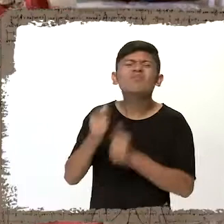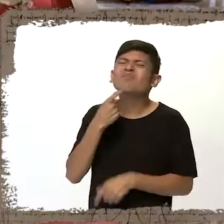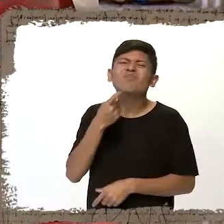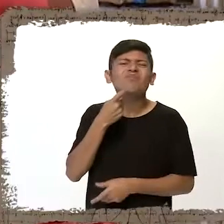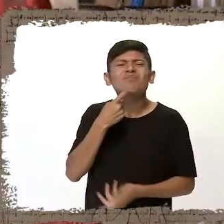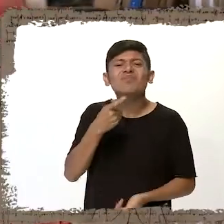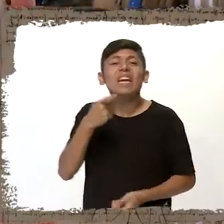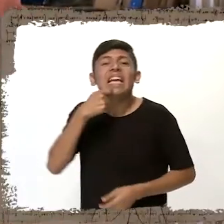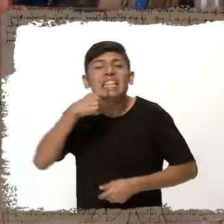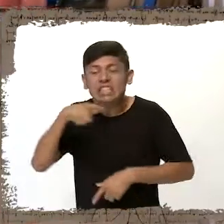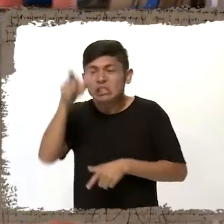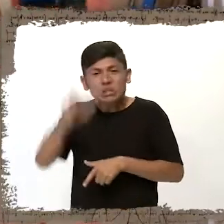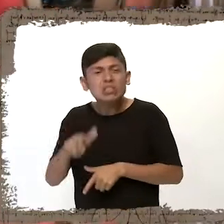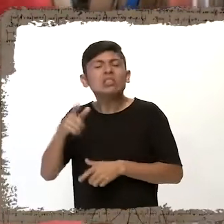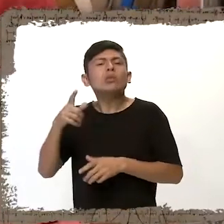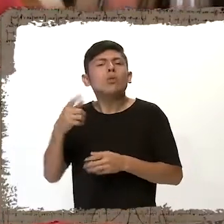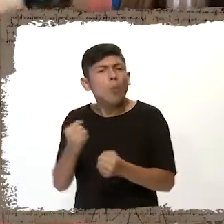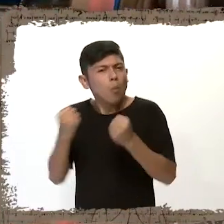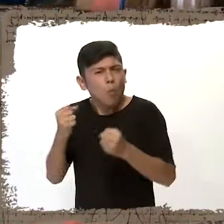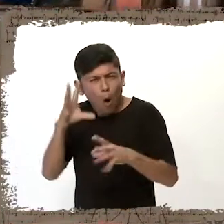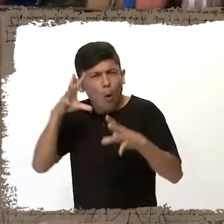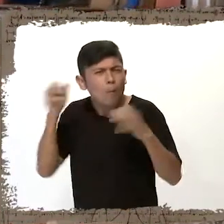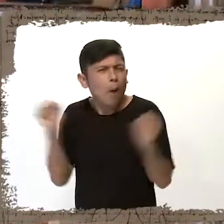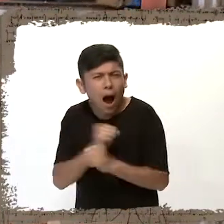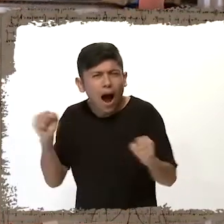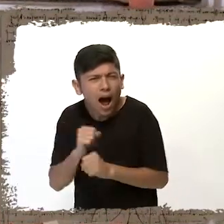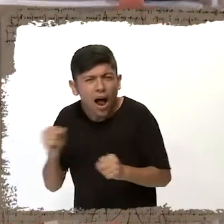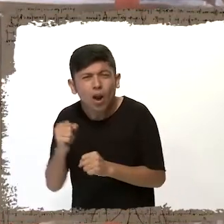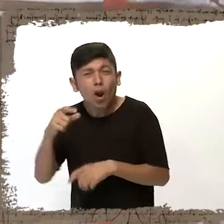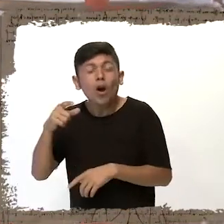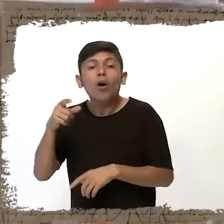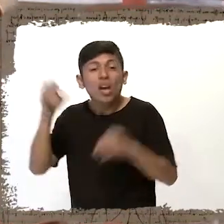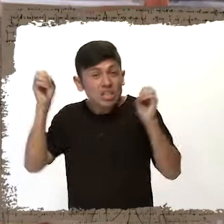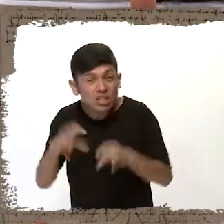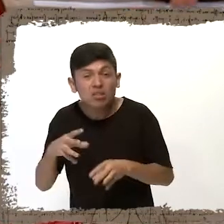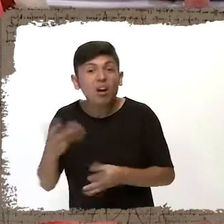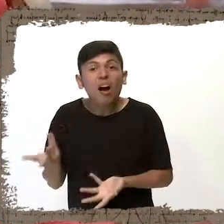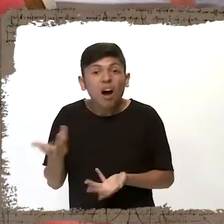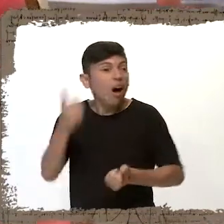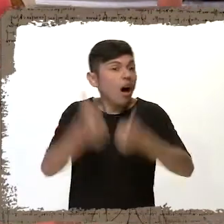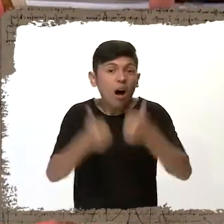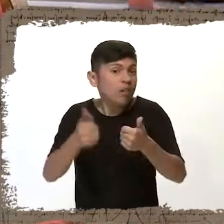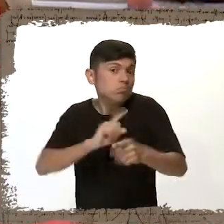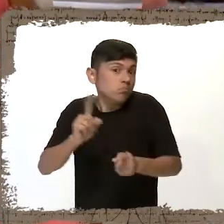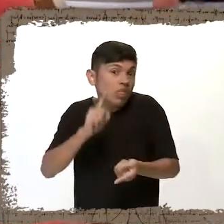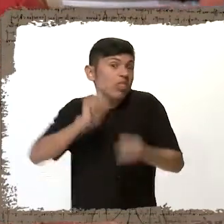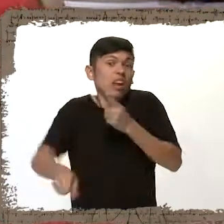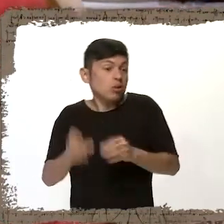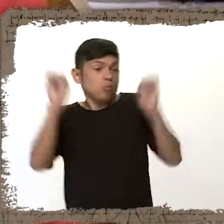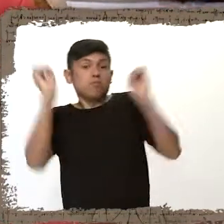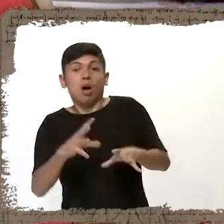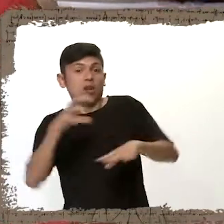de ruido. Porque si el hechicero era tan oscuro y tan poderoso, ¿por qué la desafía a un reto de baile en